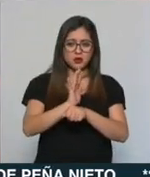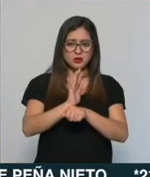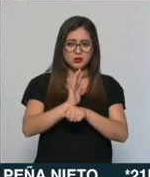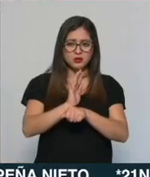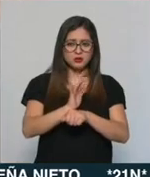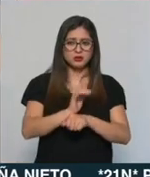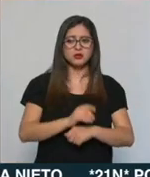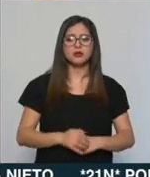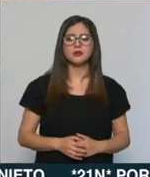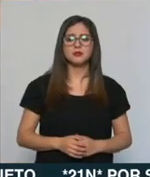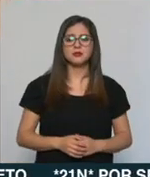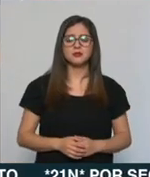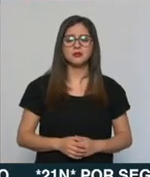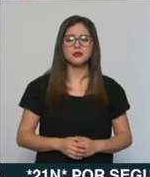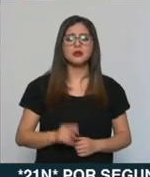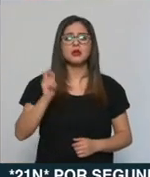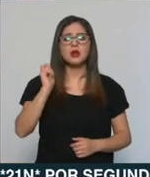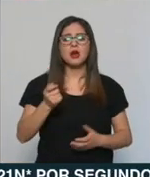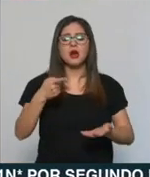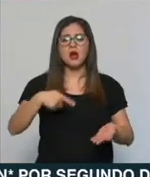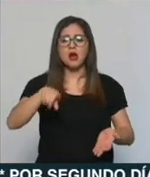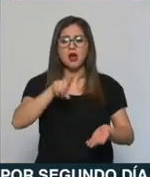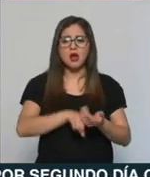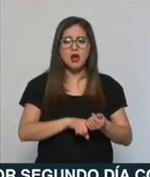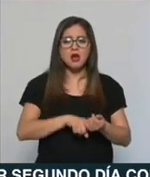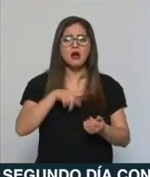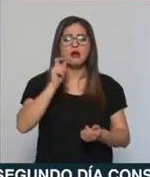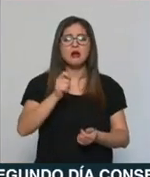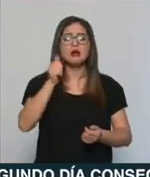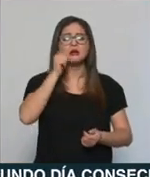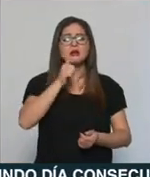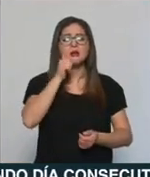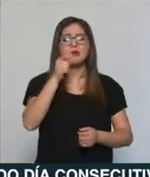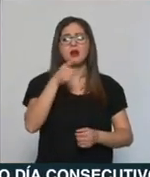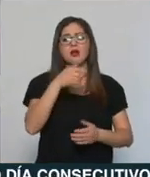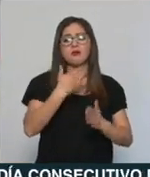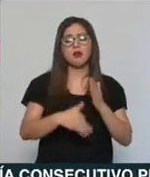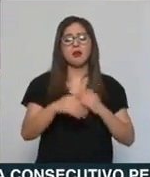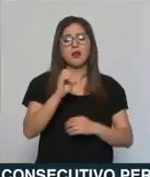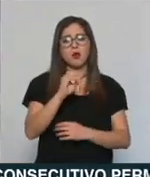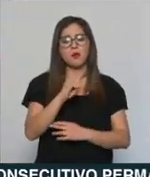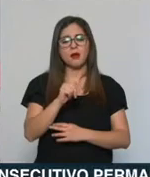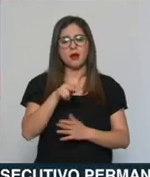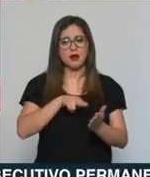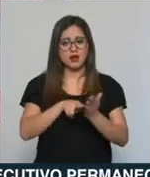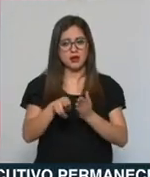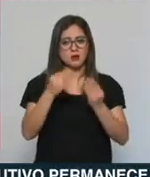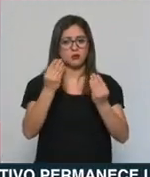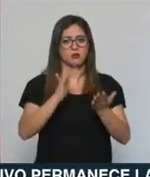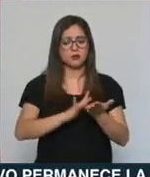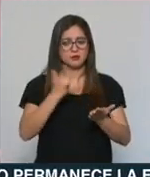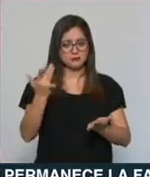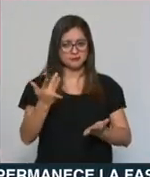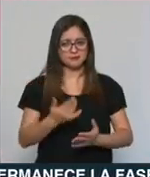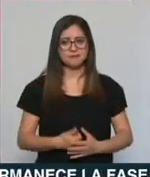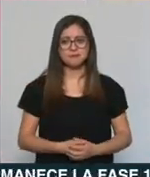La parte interior en obra negra. Muchas gracias.